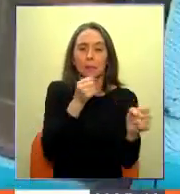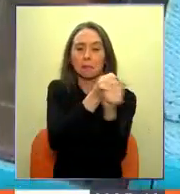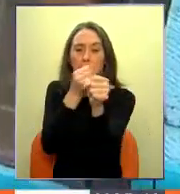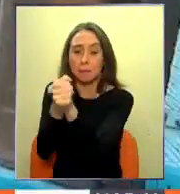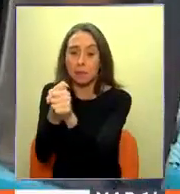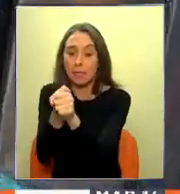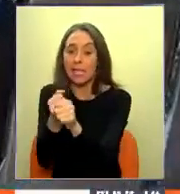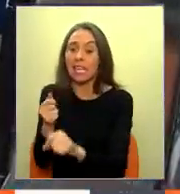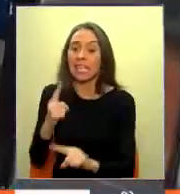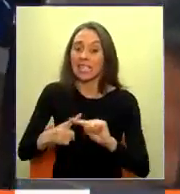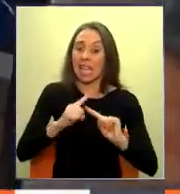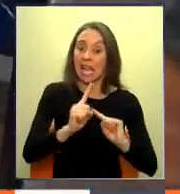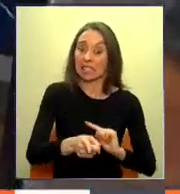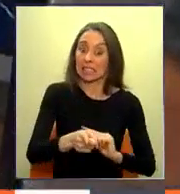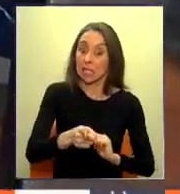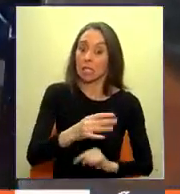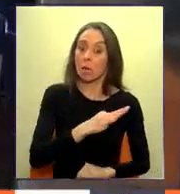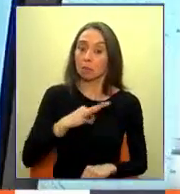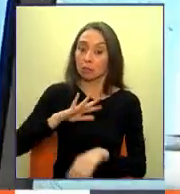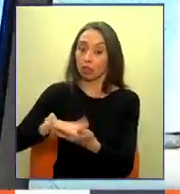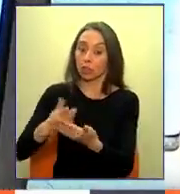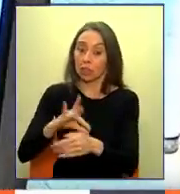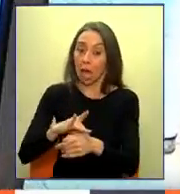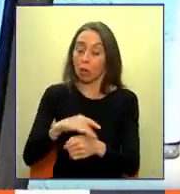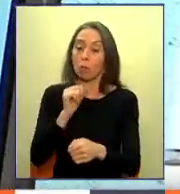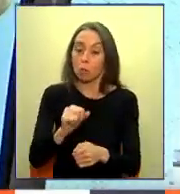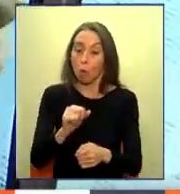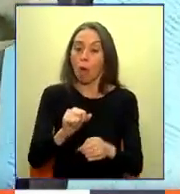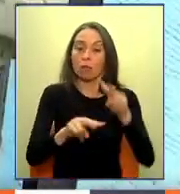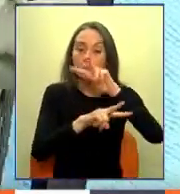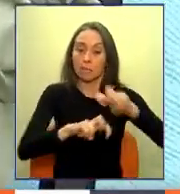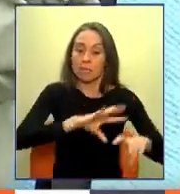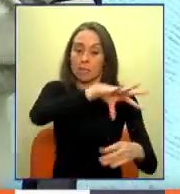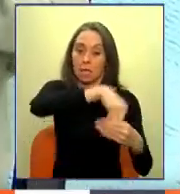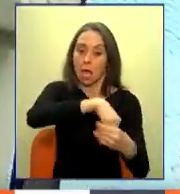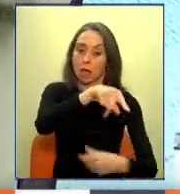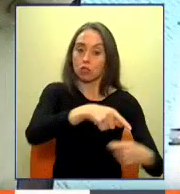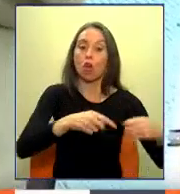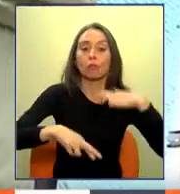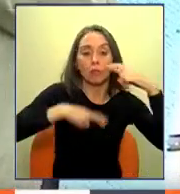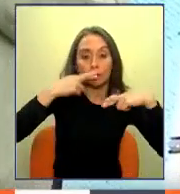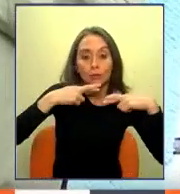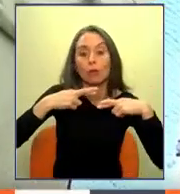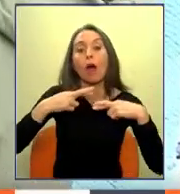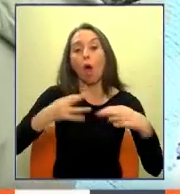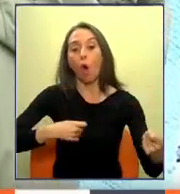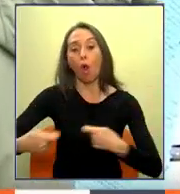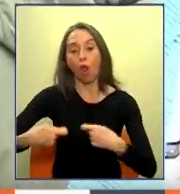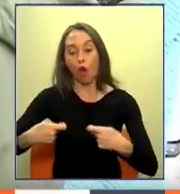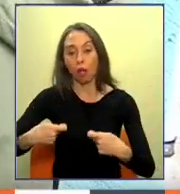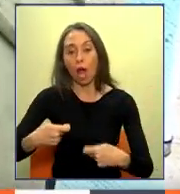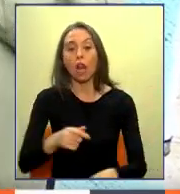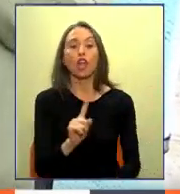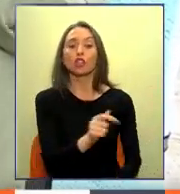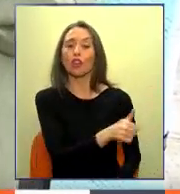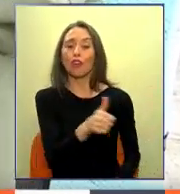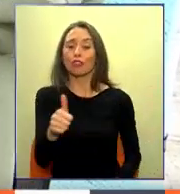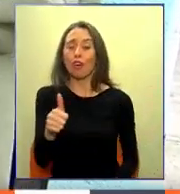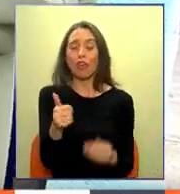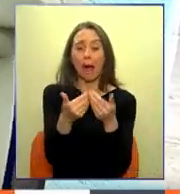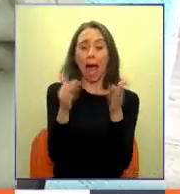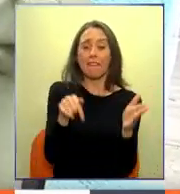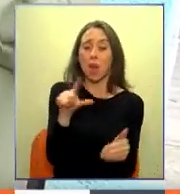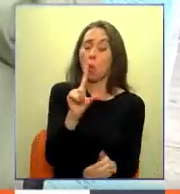podría implicar un sumario para el local. En parte por eso y también por la preocupación que existe, no todos quisieron abrir este